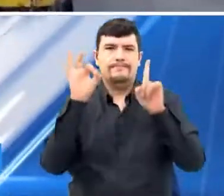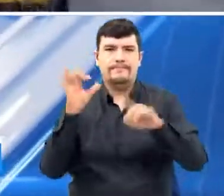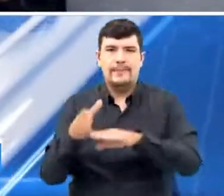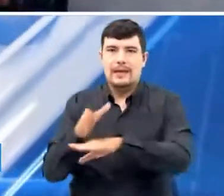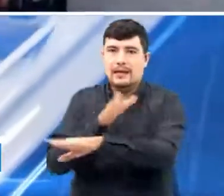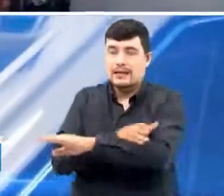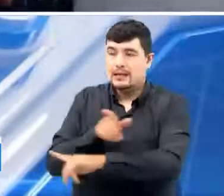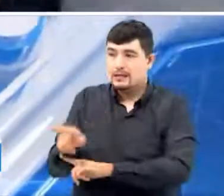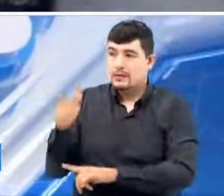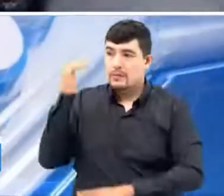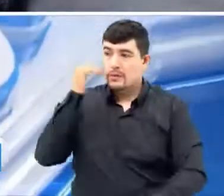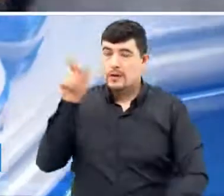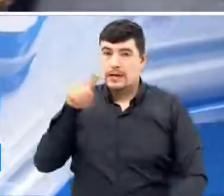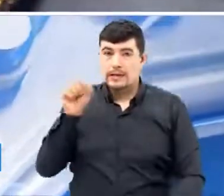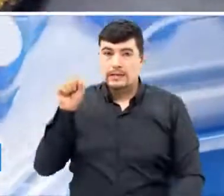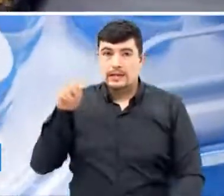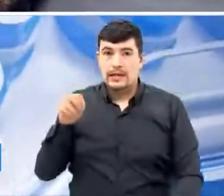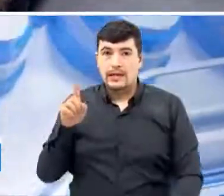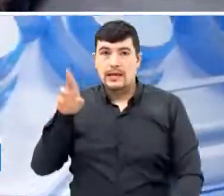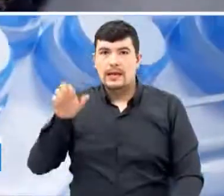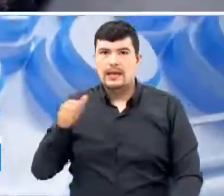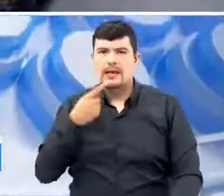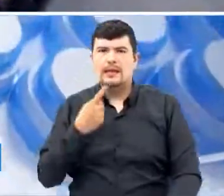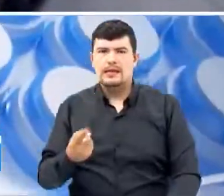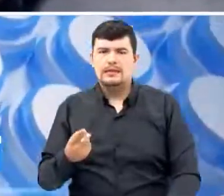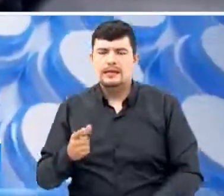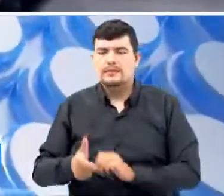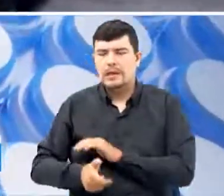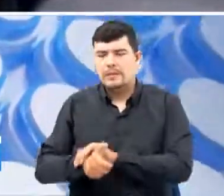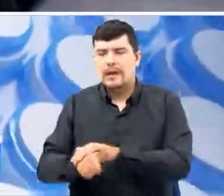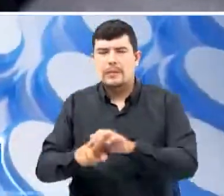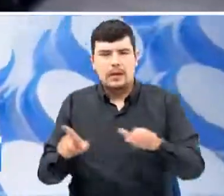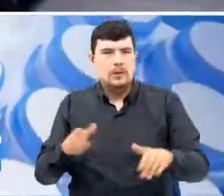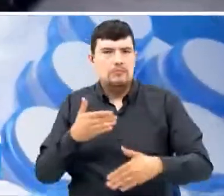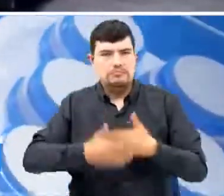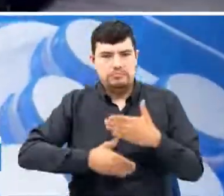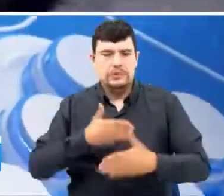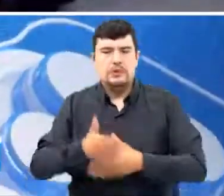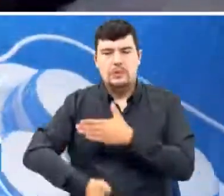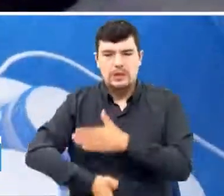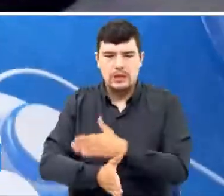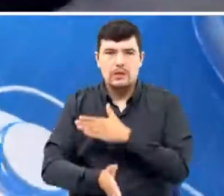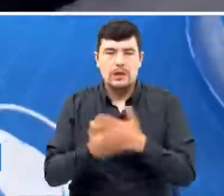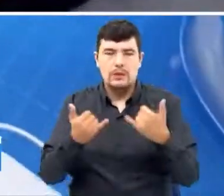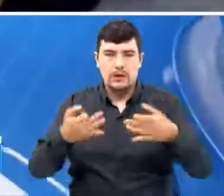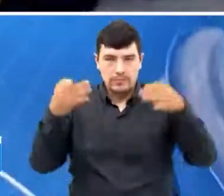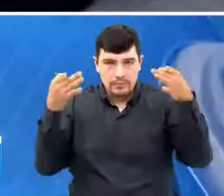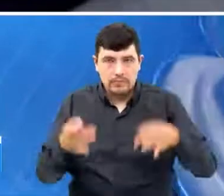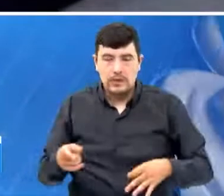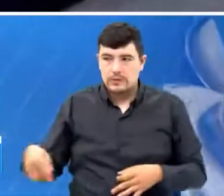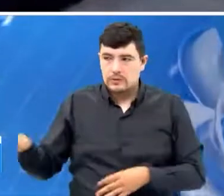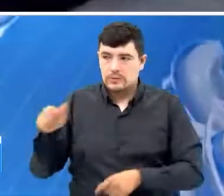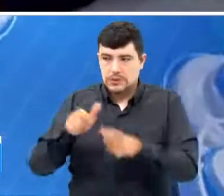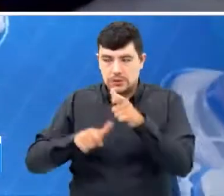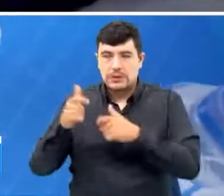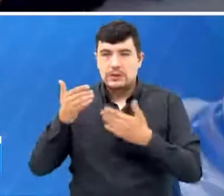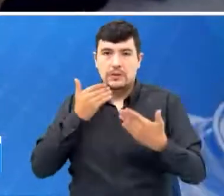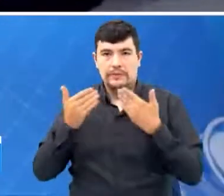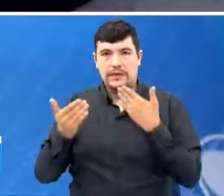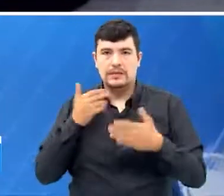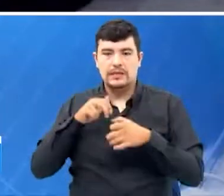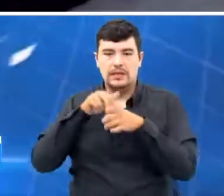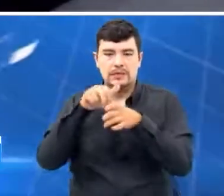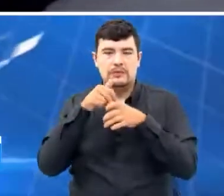señora Sandra, ha sido un poco lenta, pero ha sido constante en el momento, mientras se tenga la credibilidad de los clientes. Se